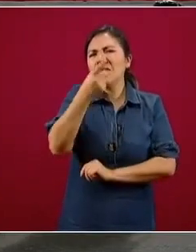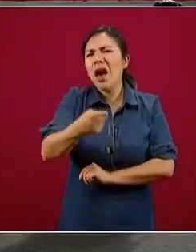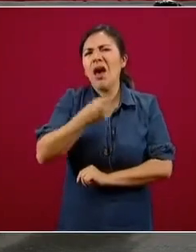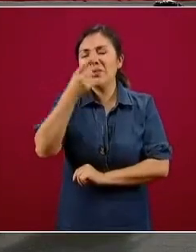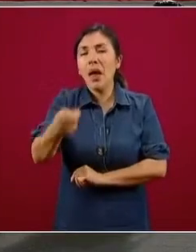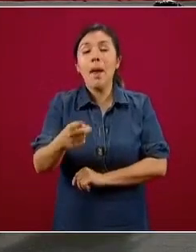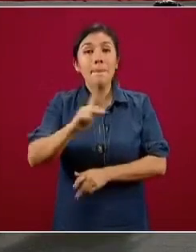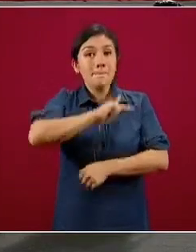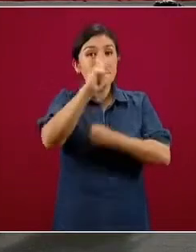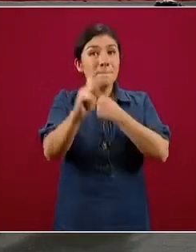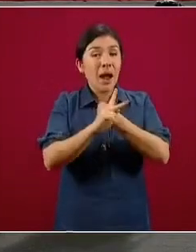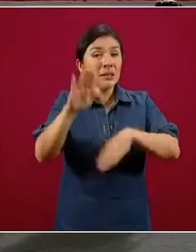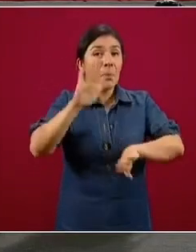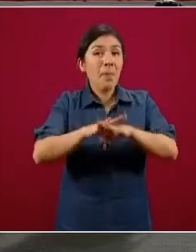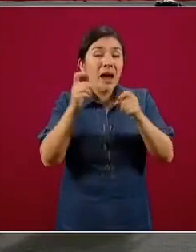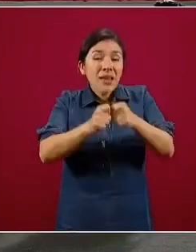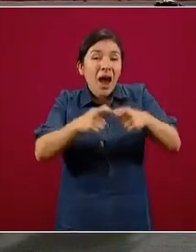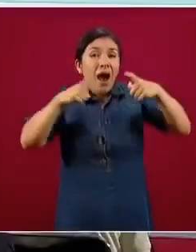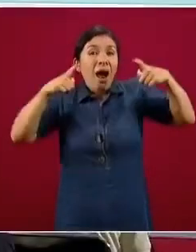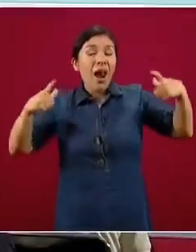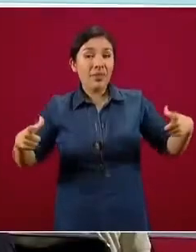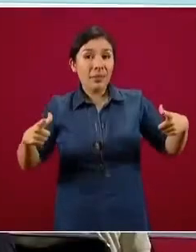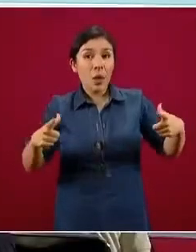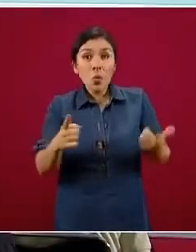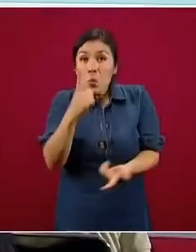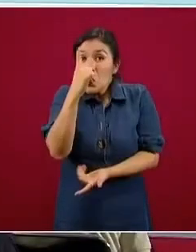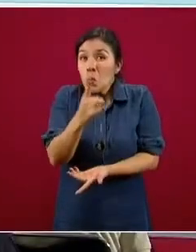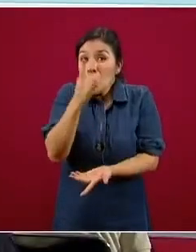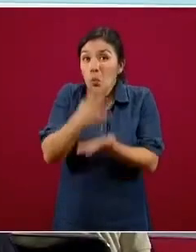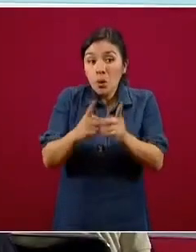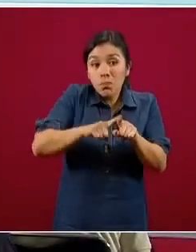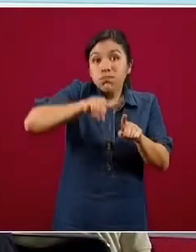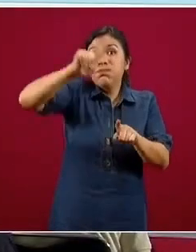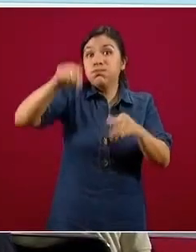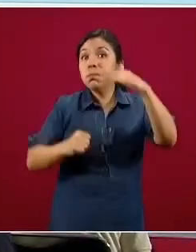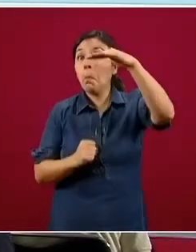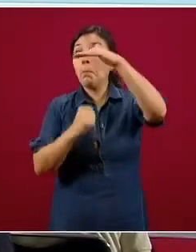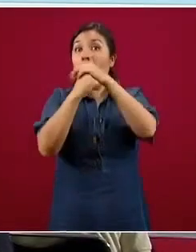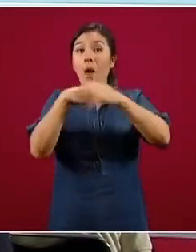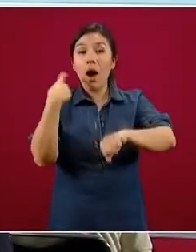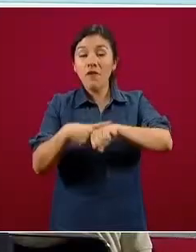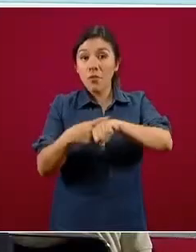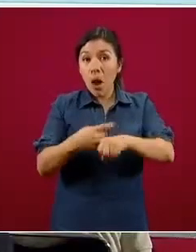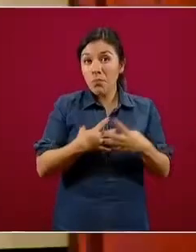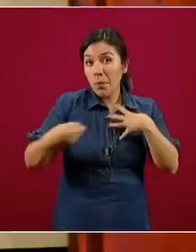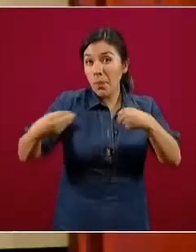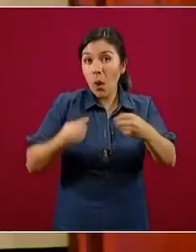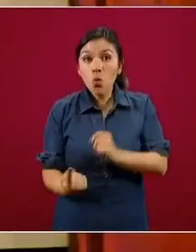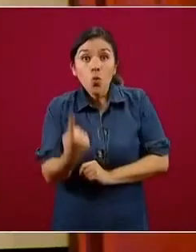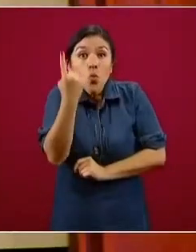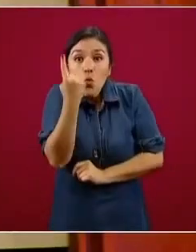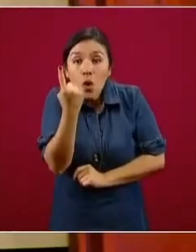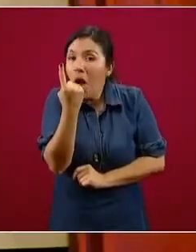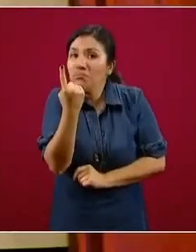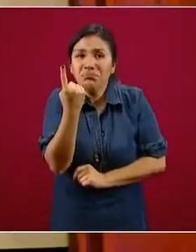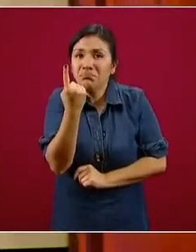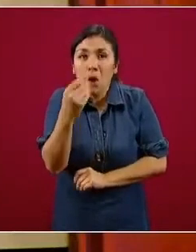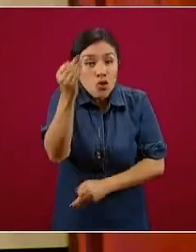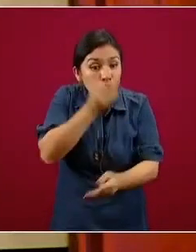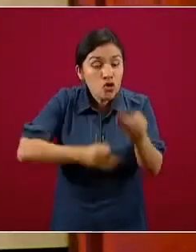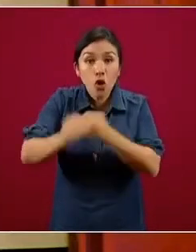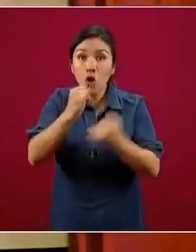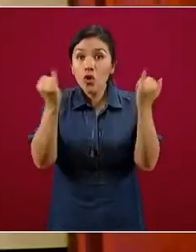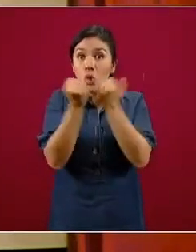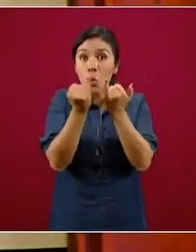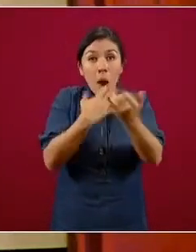países geográficamente extensos no tienen una sola curva epidémica, es decir, la epidemia no se presenta